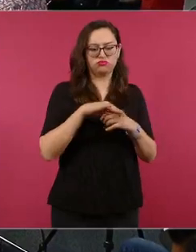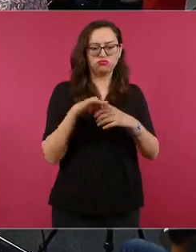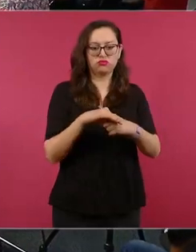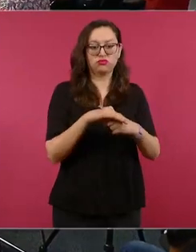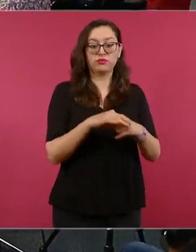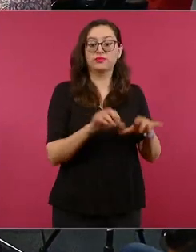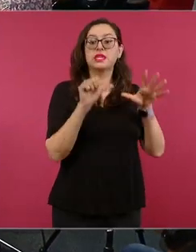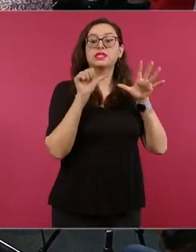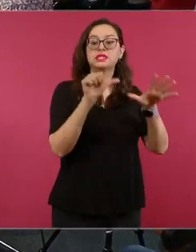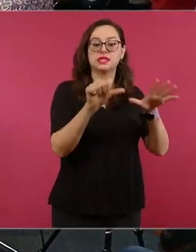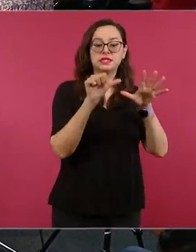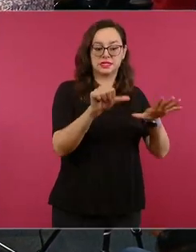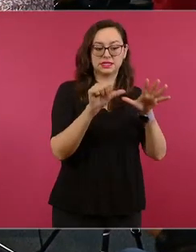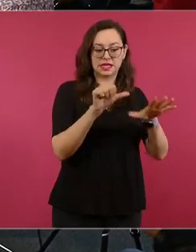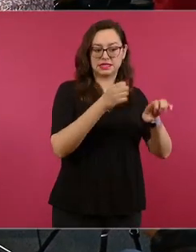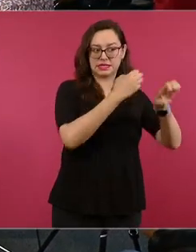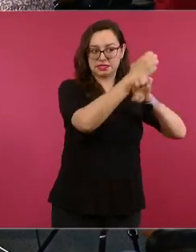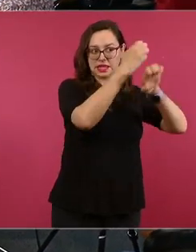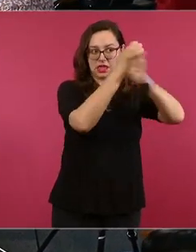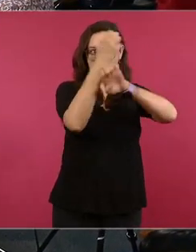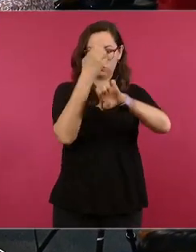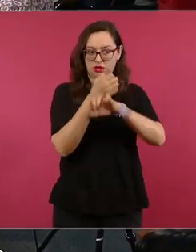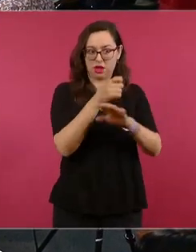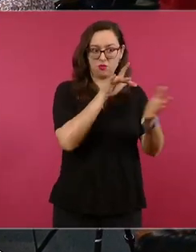Pero en la cuenta final,